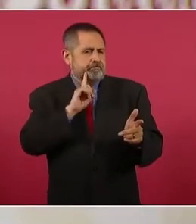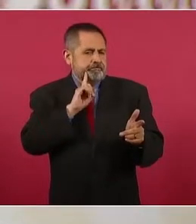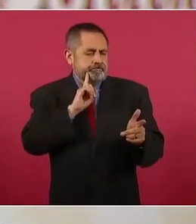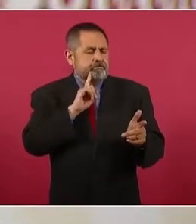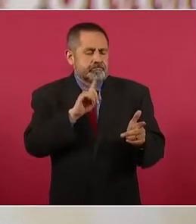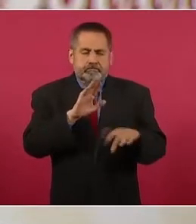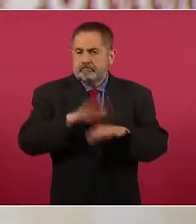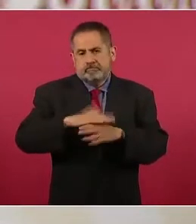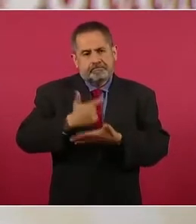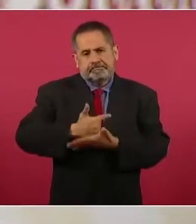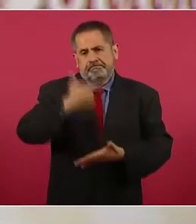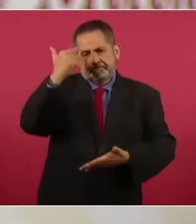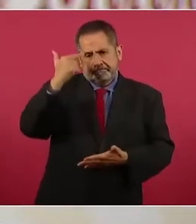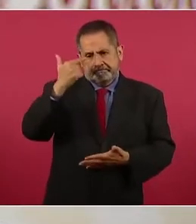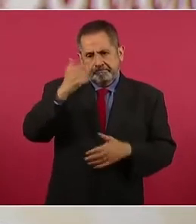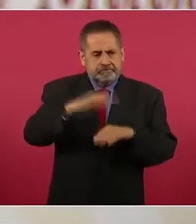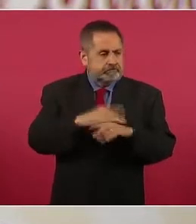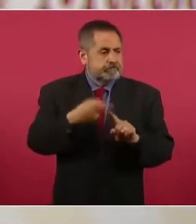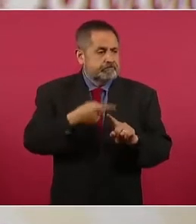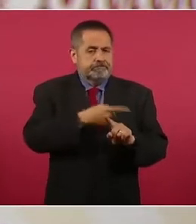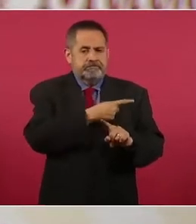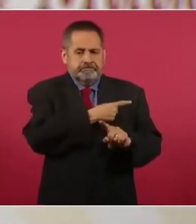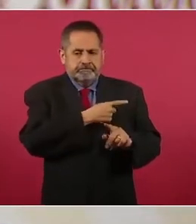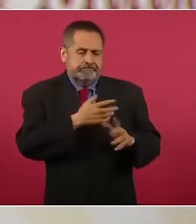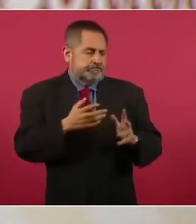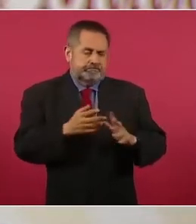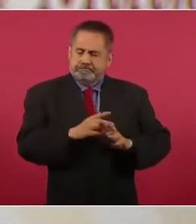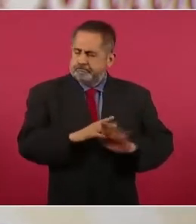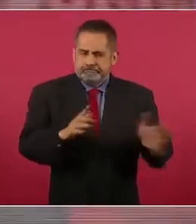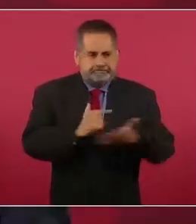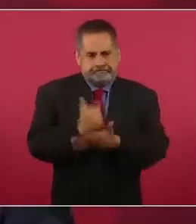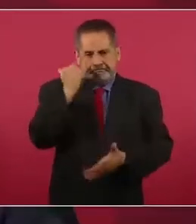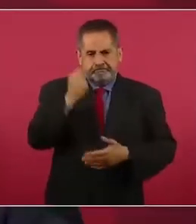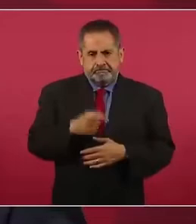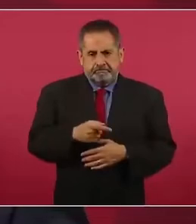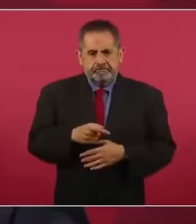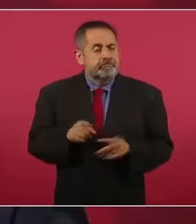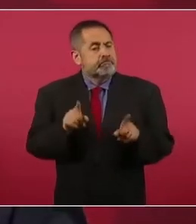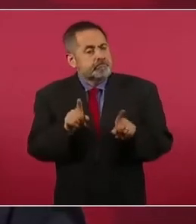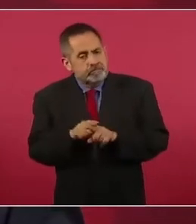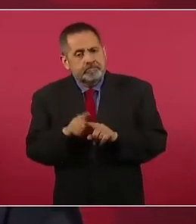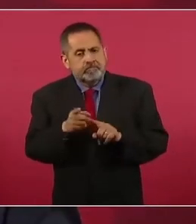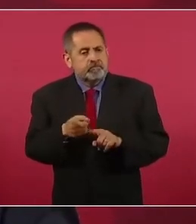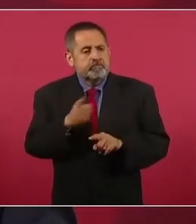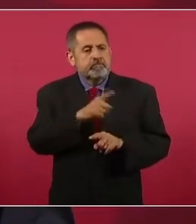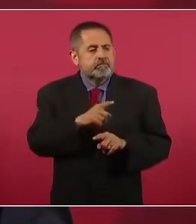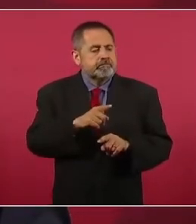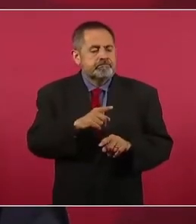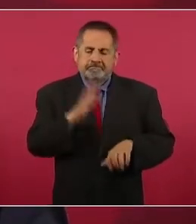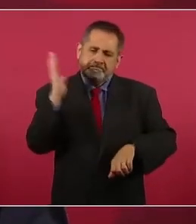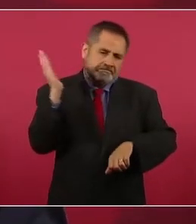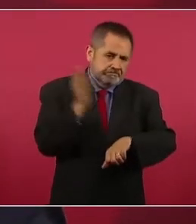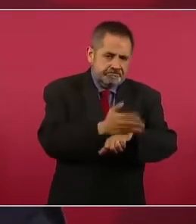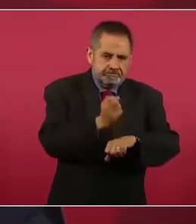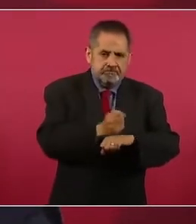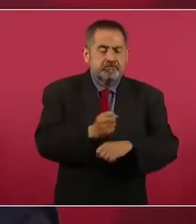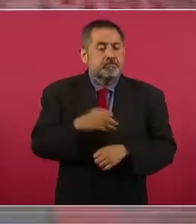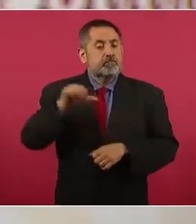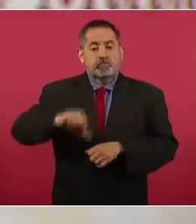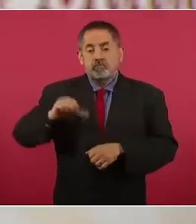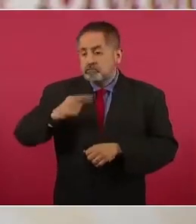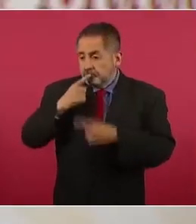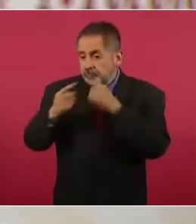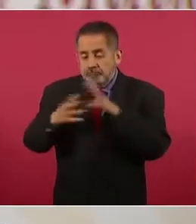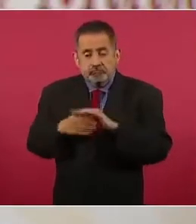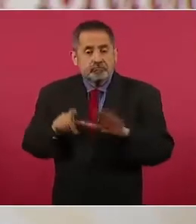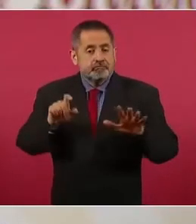las características y por los antecedentes. Como ha sido en otros casos, pues no va a haber impunidad. Hoy dimos cuenta